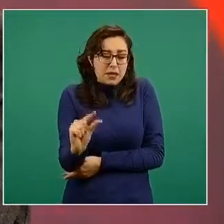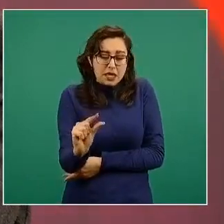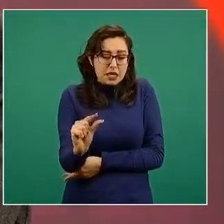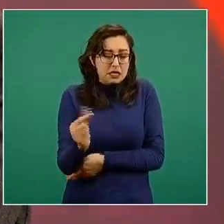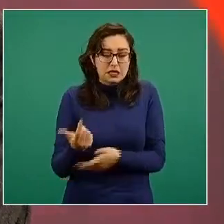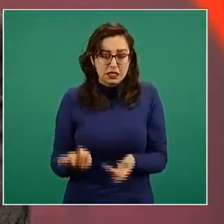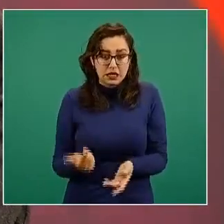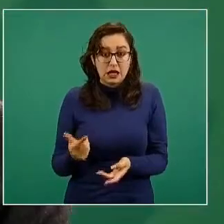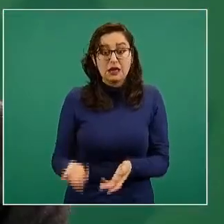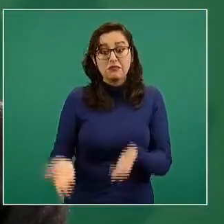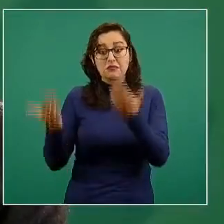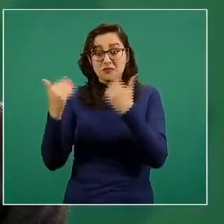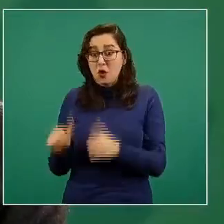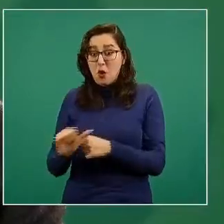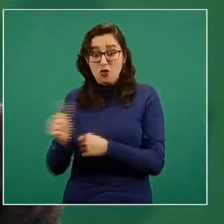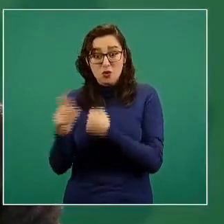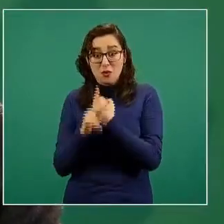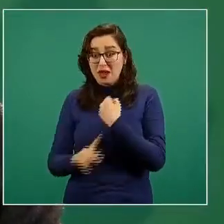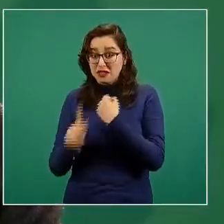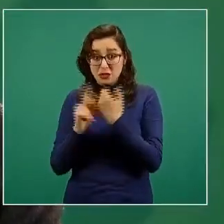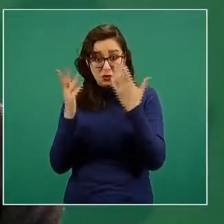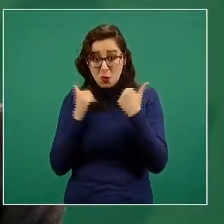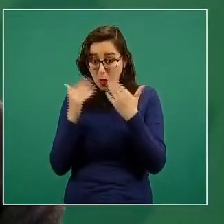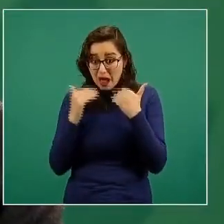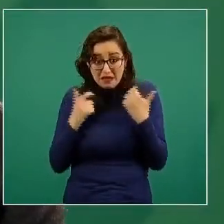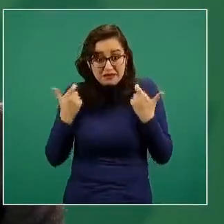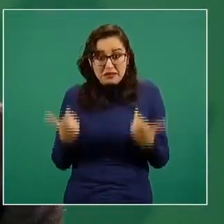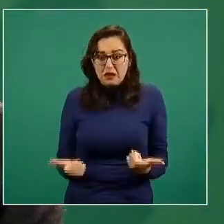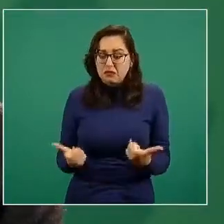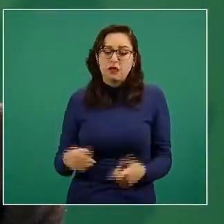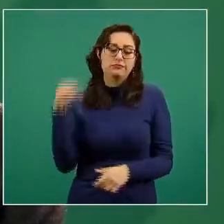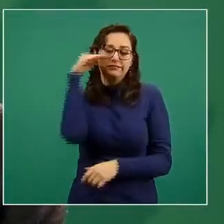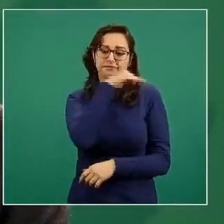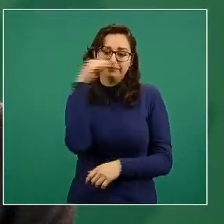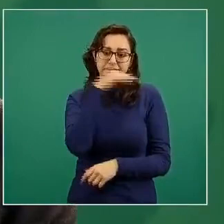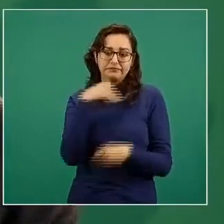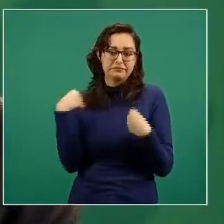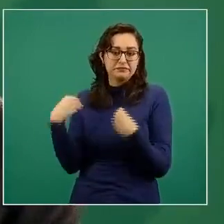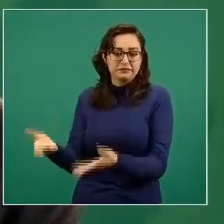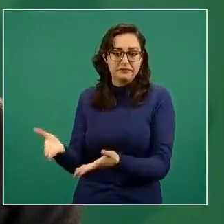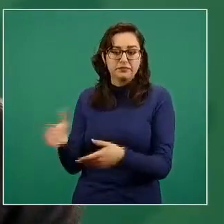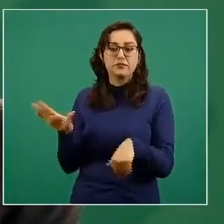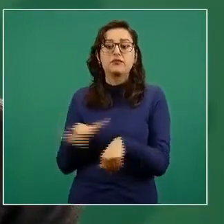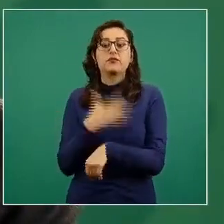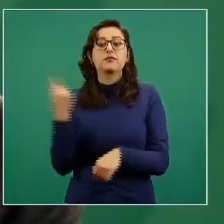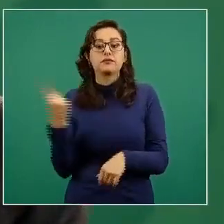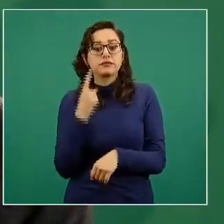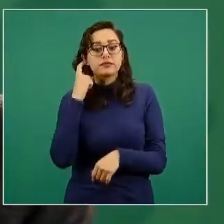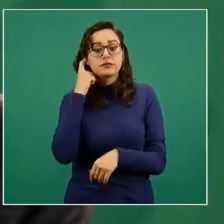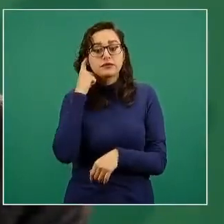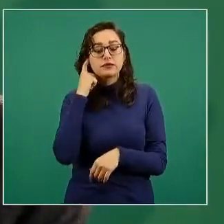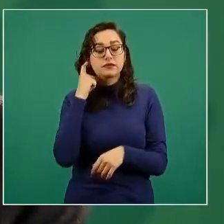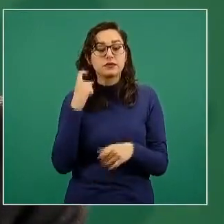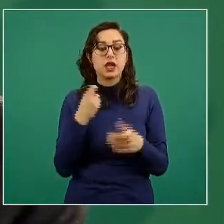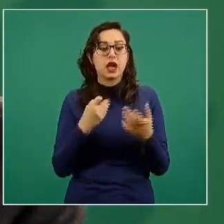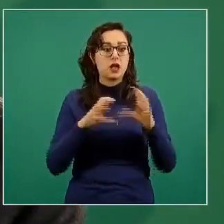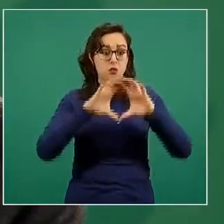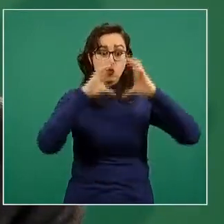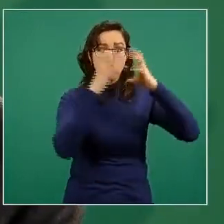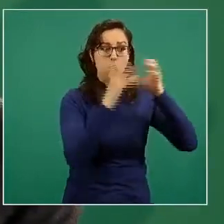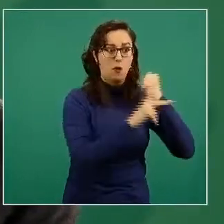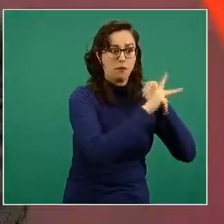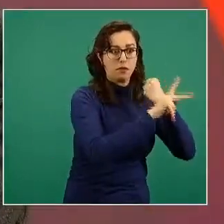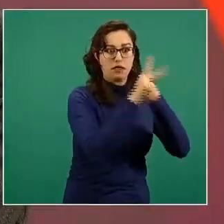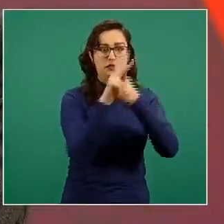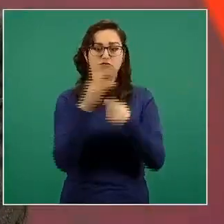muy bajos prácticamente no pagan. ¿Por qué no pagan? Porque los demás países subsidiamos el costo de las